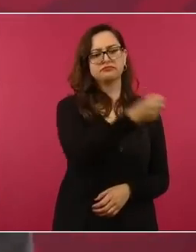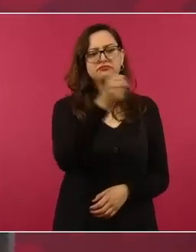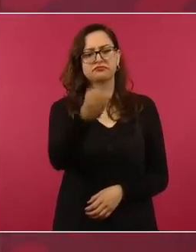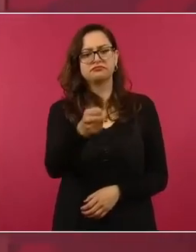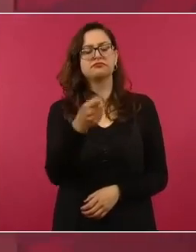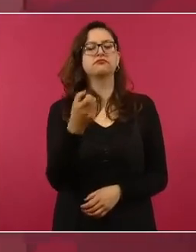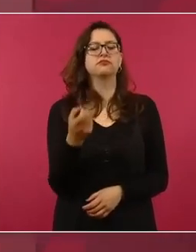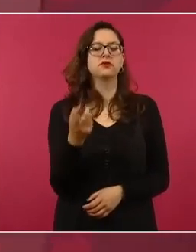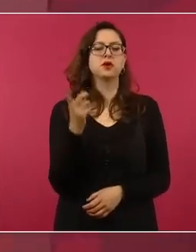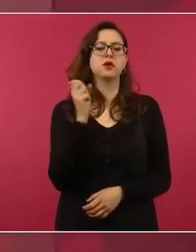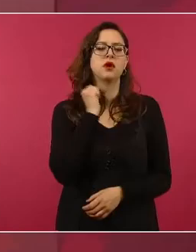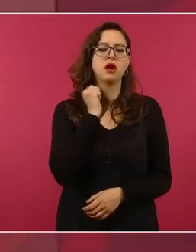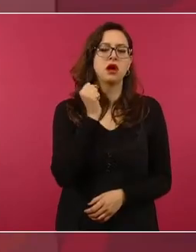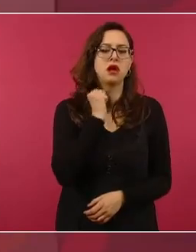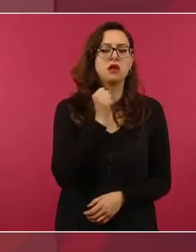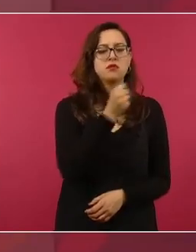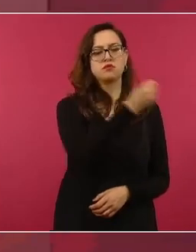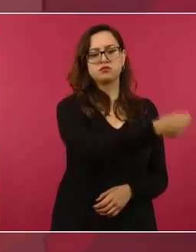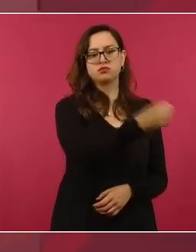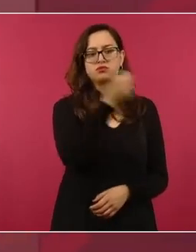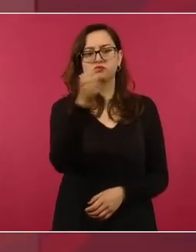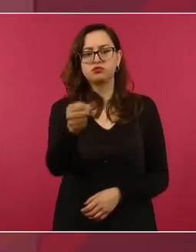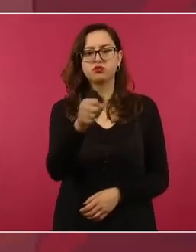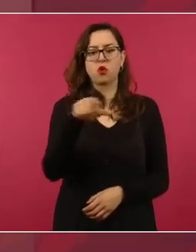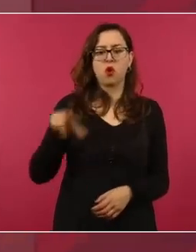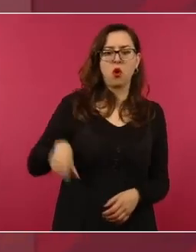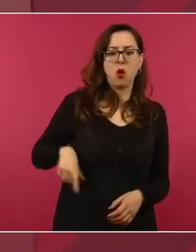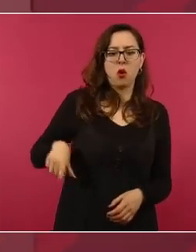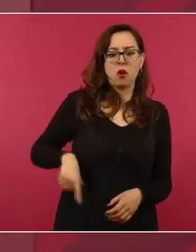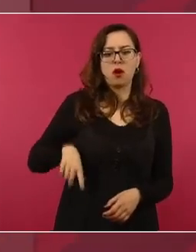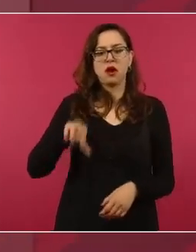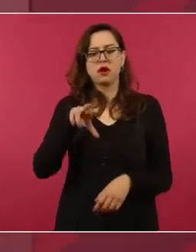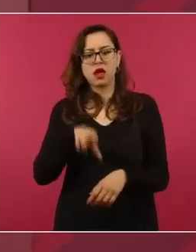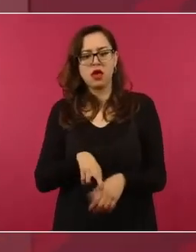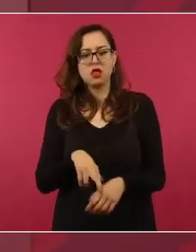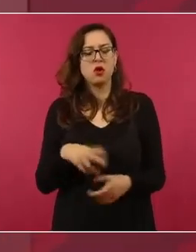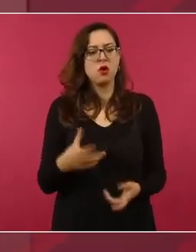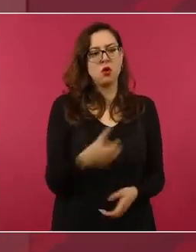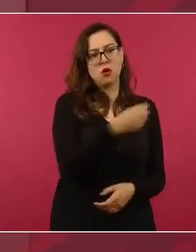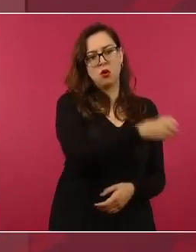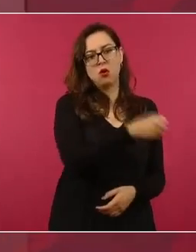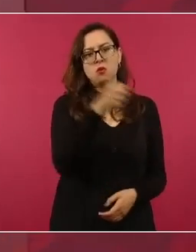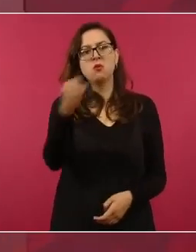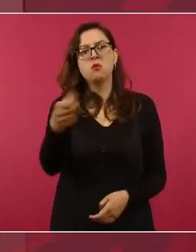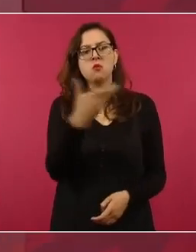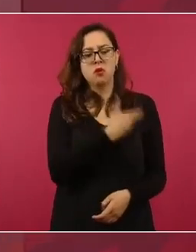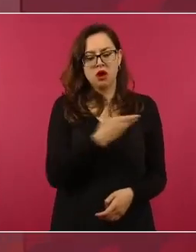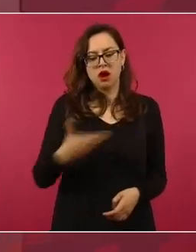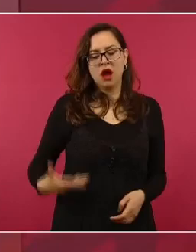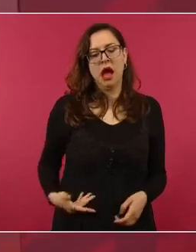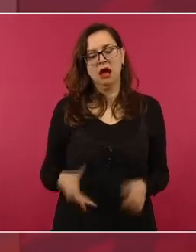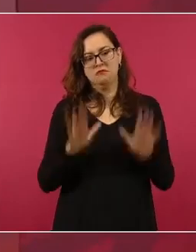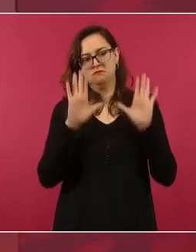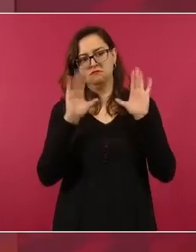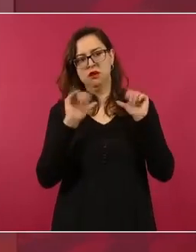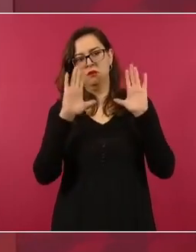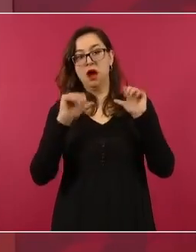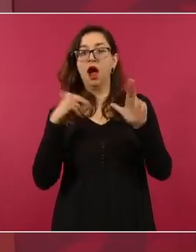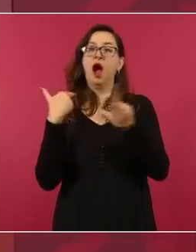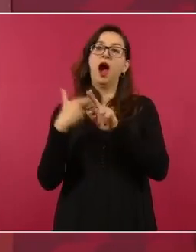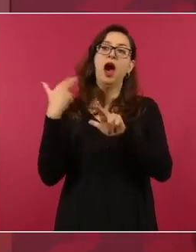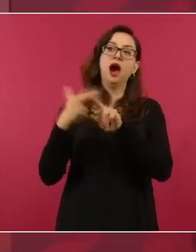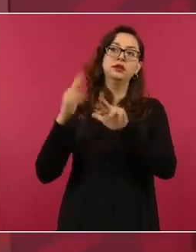presidente, ya tú resuelve. Y nos volvemos a encontrar en la próxima elección,